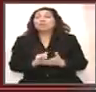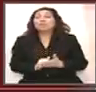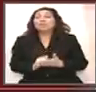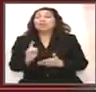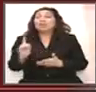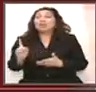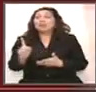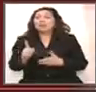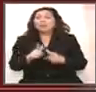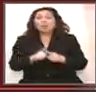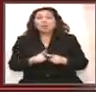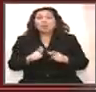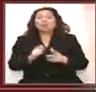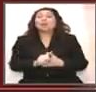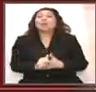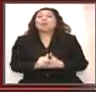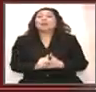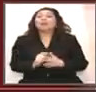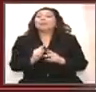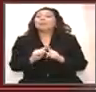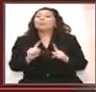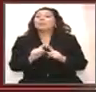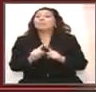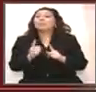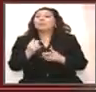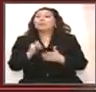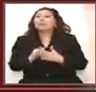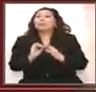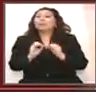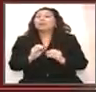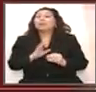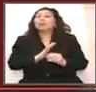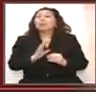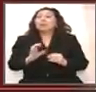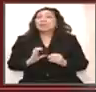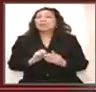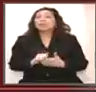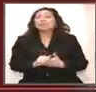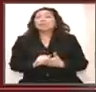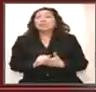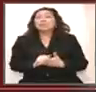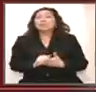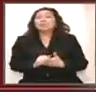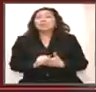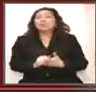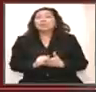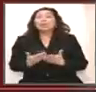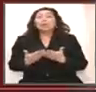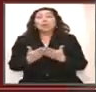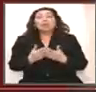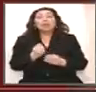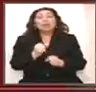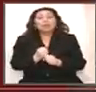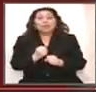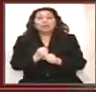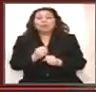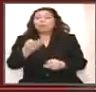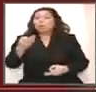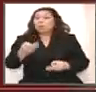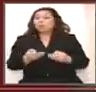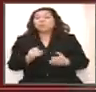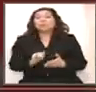cada una de estas localidades los diferentes servicios que brinda el Estado en los ámbitos de familia, escuela, trabajo,